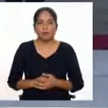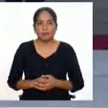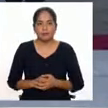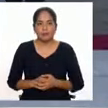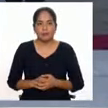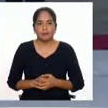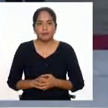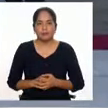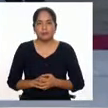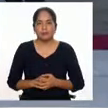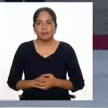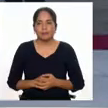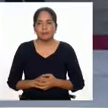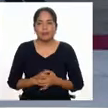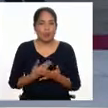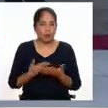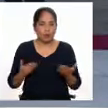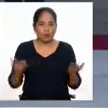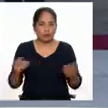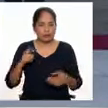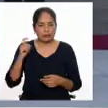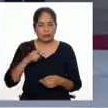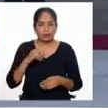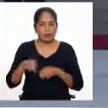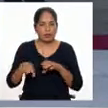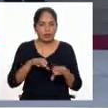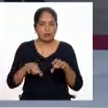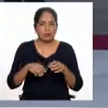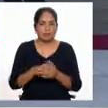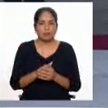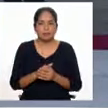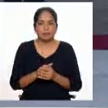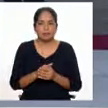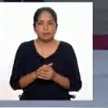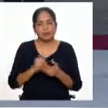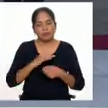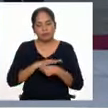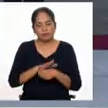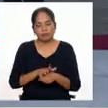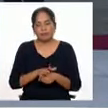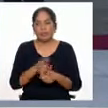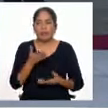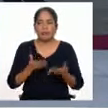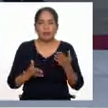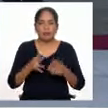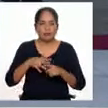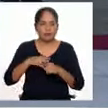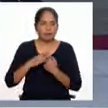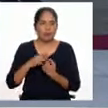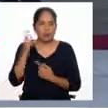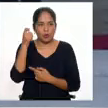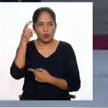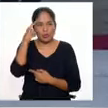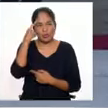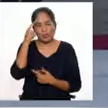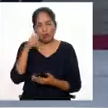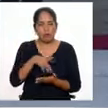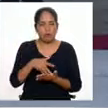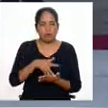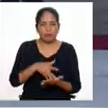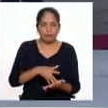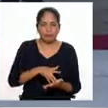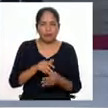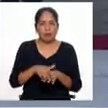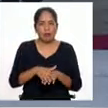Tenemos tantas cosas más que hacer, pero lamentablemente por la pandemia y la inestabilidad política tanto retrasa a nuestro